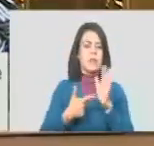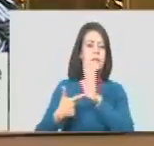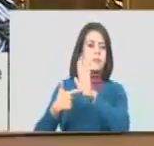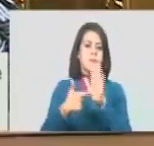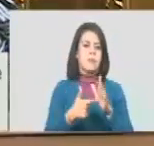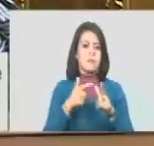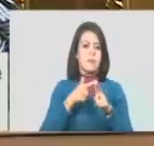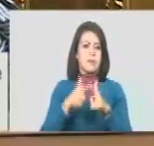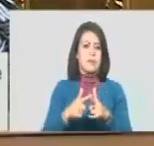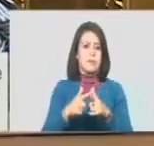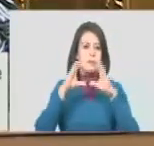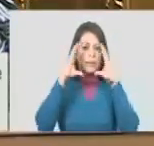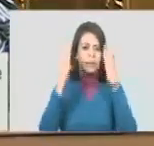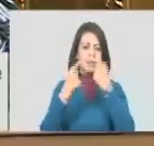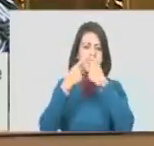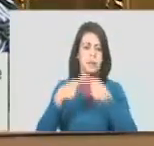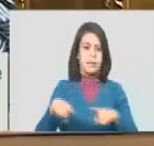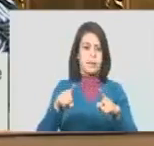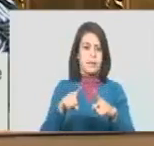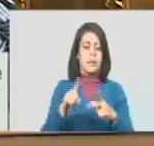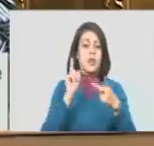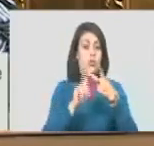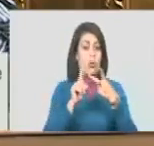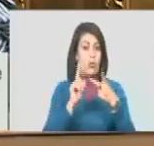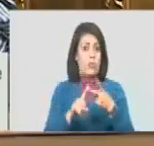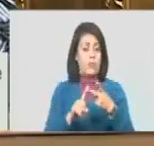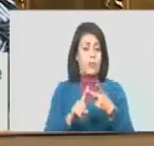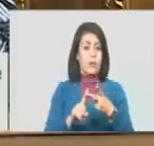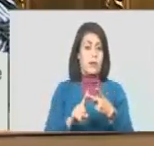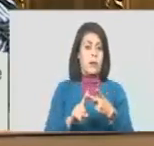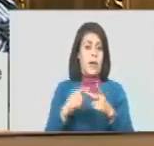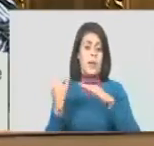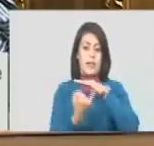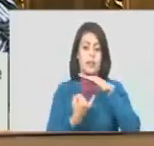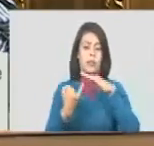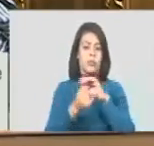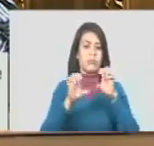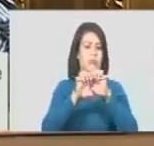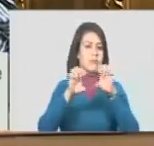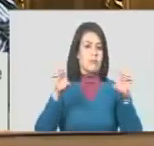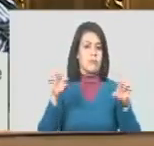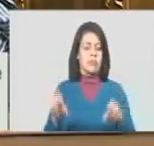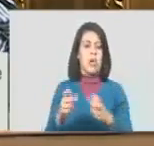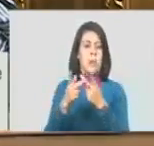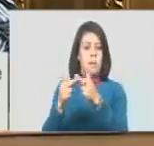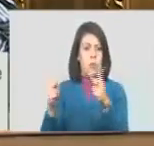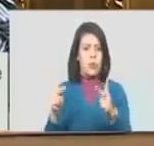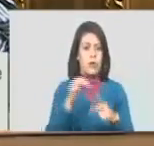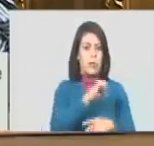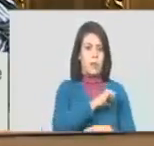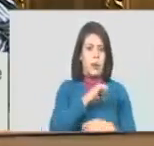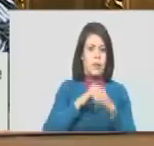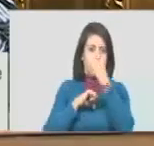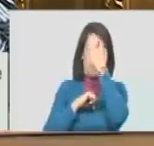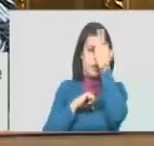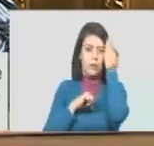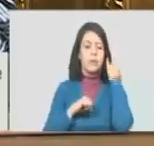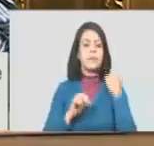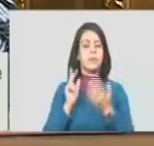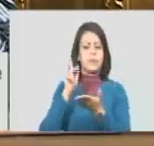través del enfoque diferencial. 2. Contar con las instituciones educativas, tanto públicas como privadas, con